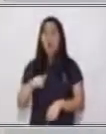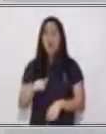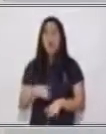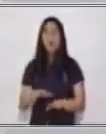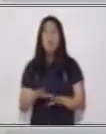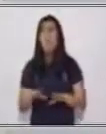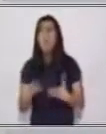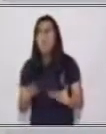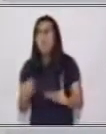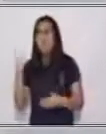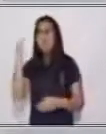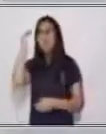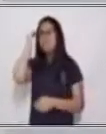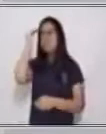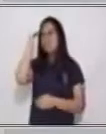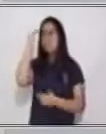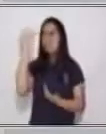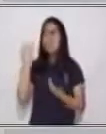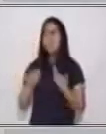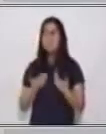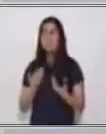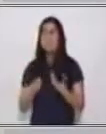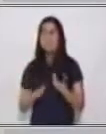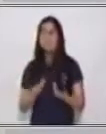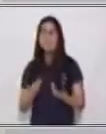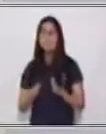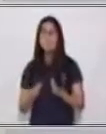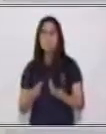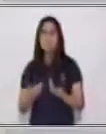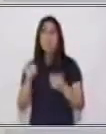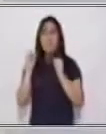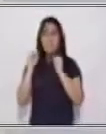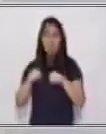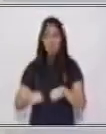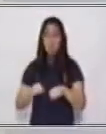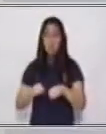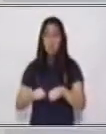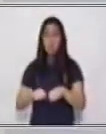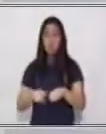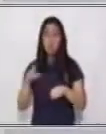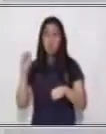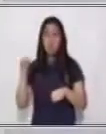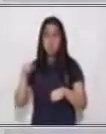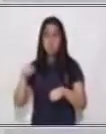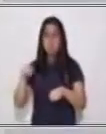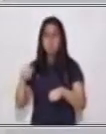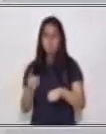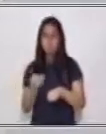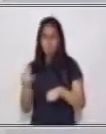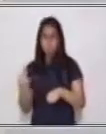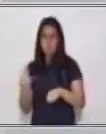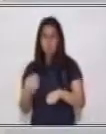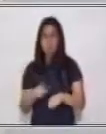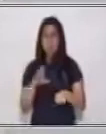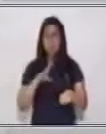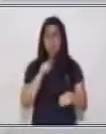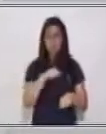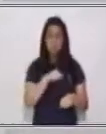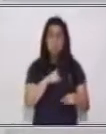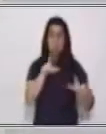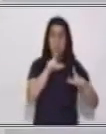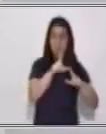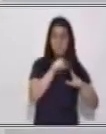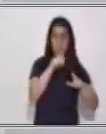identificamos con la fórmula. Si se dan cuenta, el y cuadrado existe, pero no existe el